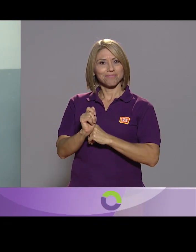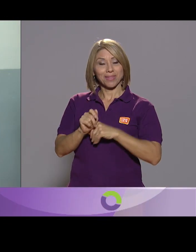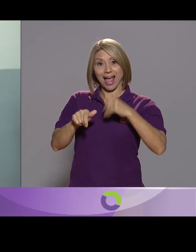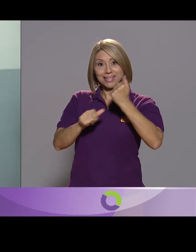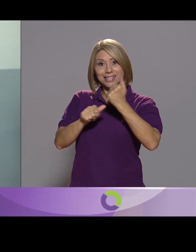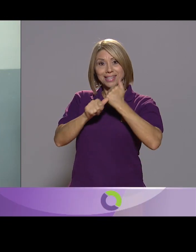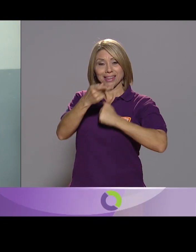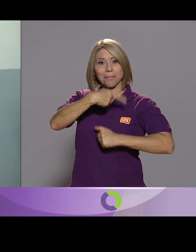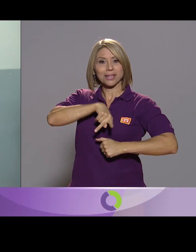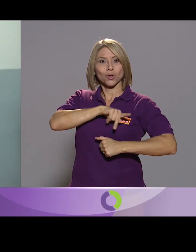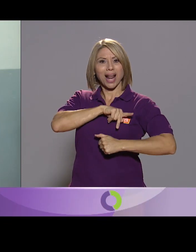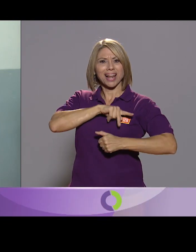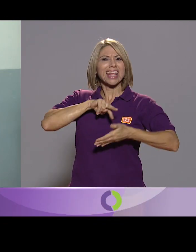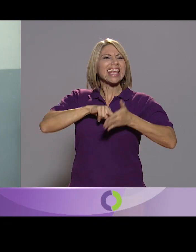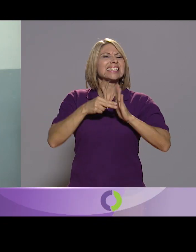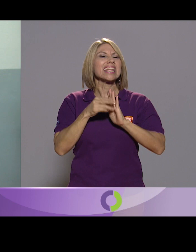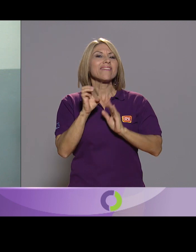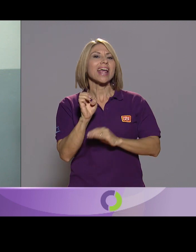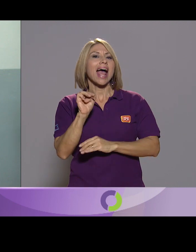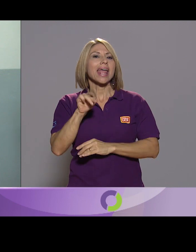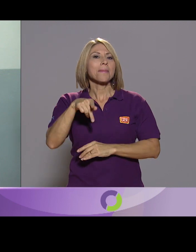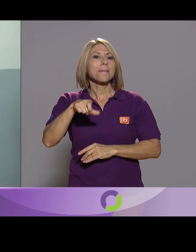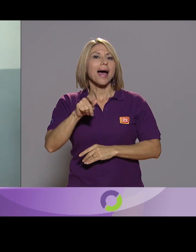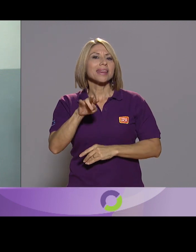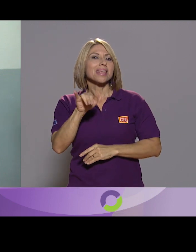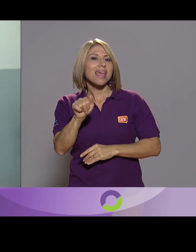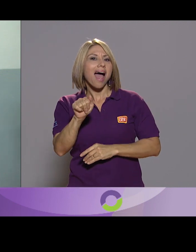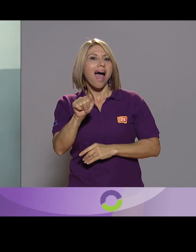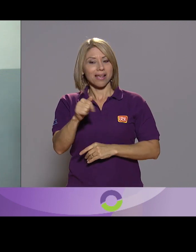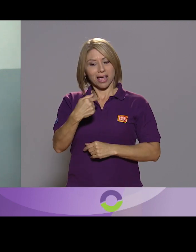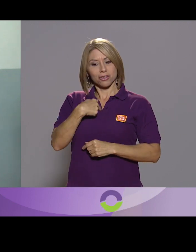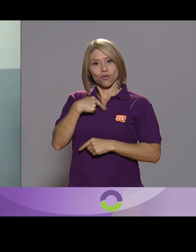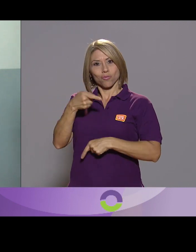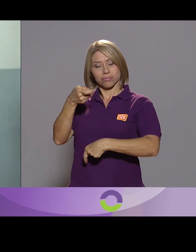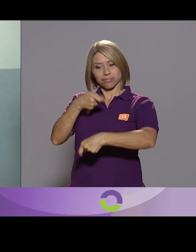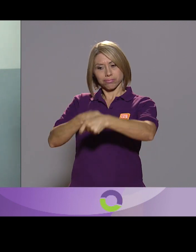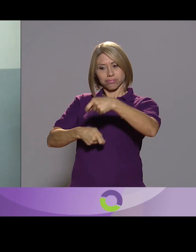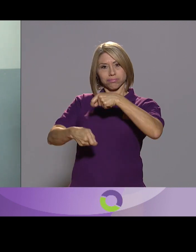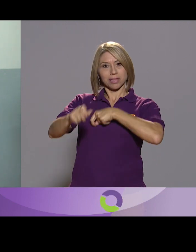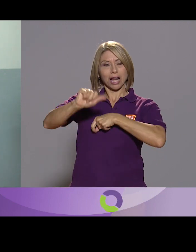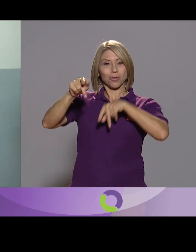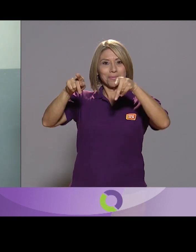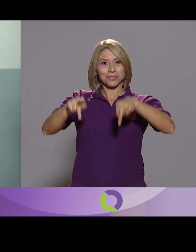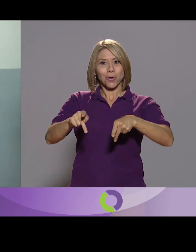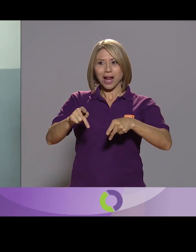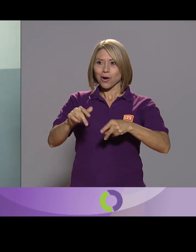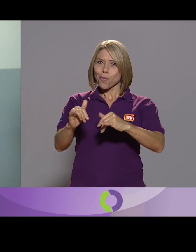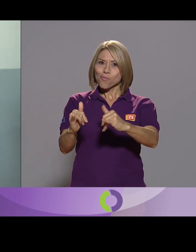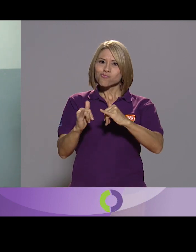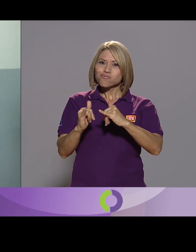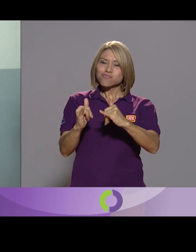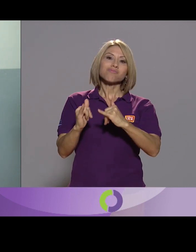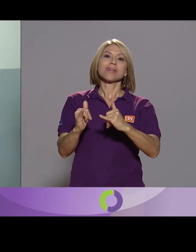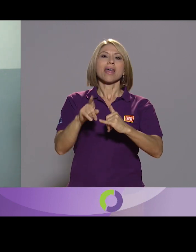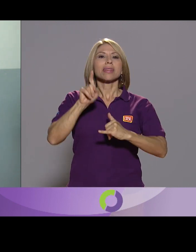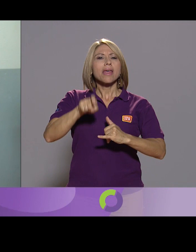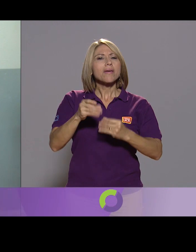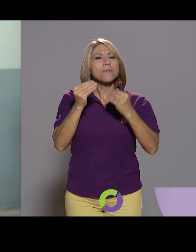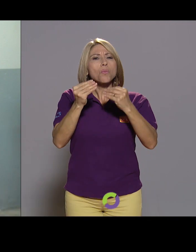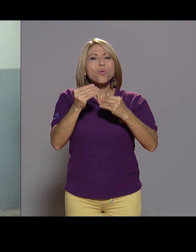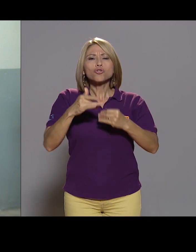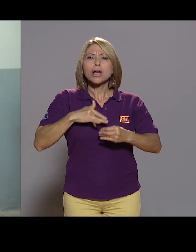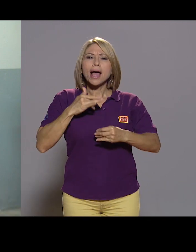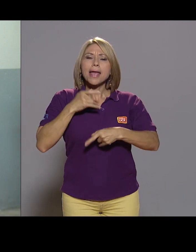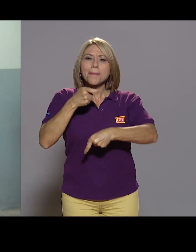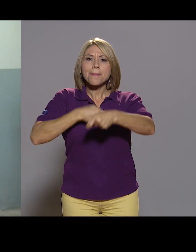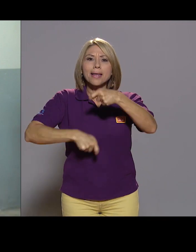empatía, que es ponerse en el lugar del otro, ¿verdad? Entonces, tiene que haber mucha empatía, mucha